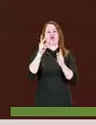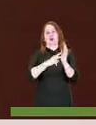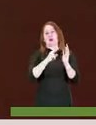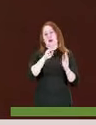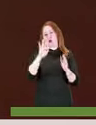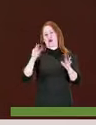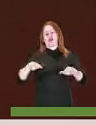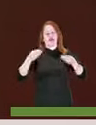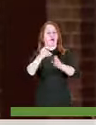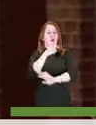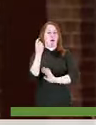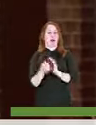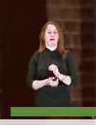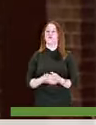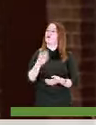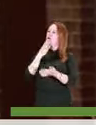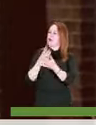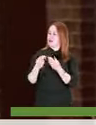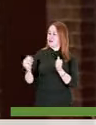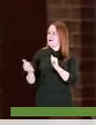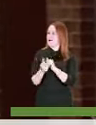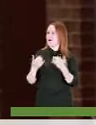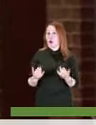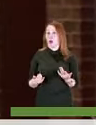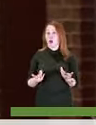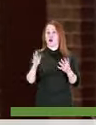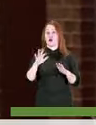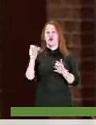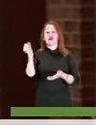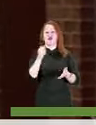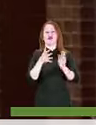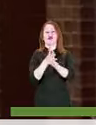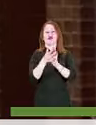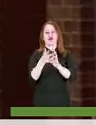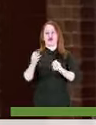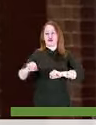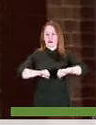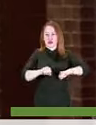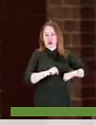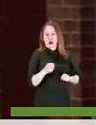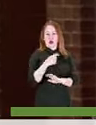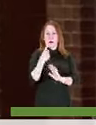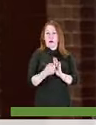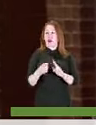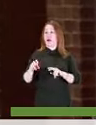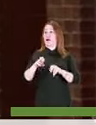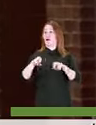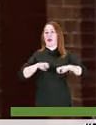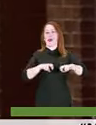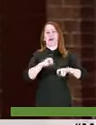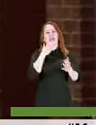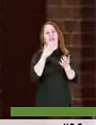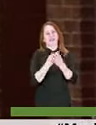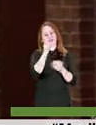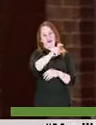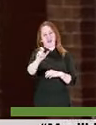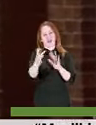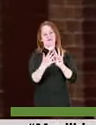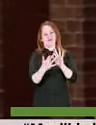Bueno, Diego, pues muchísimas gracias por acompañarnos hoy en la rendición de cuentas del sector movilidad. Gracias a las personas que siguen